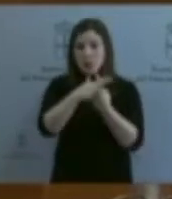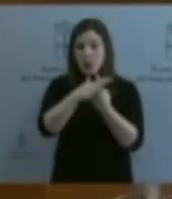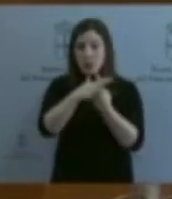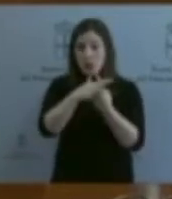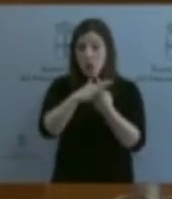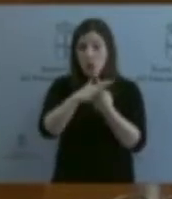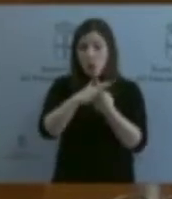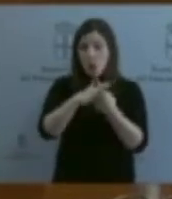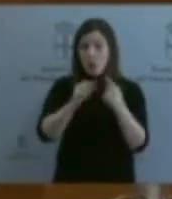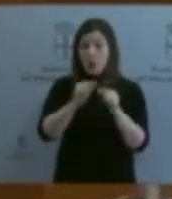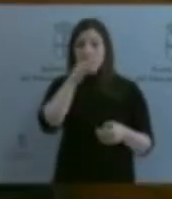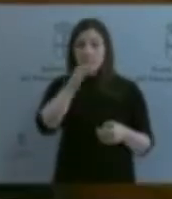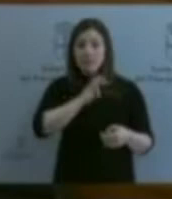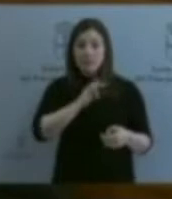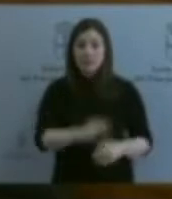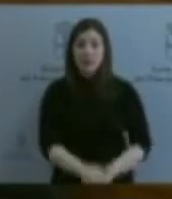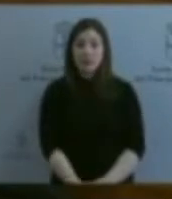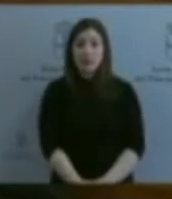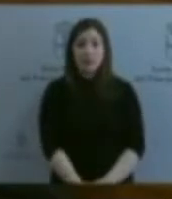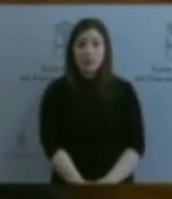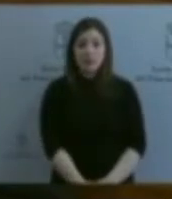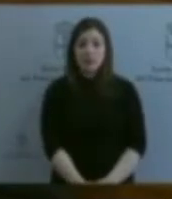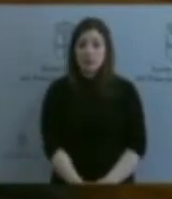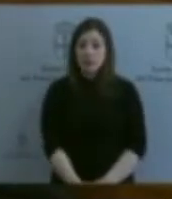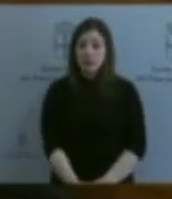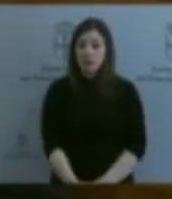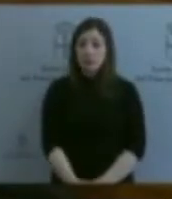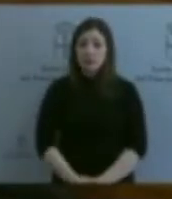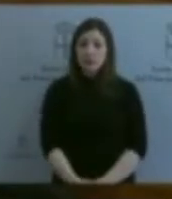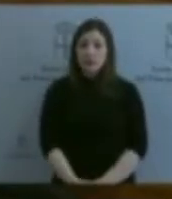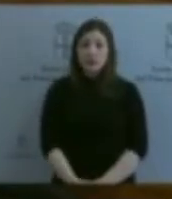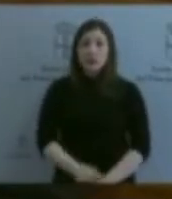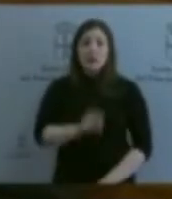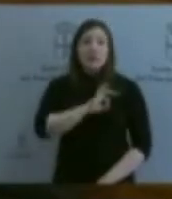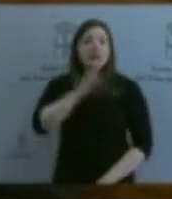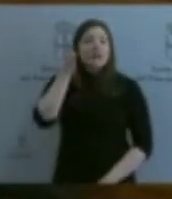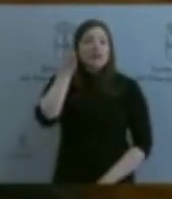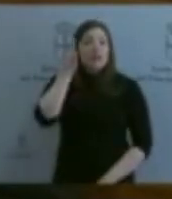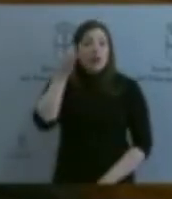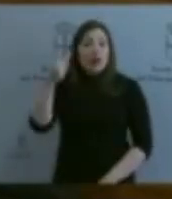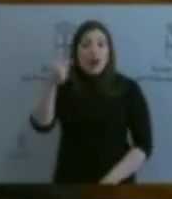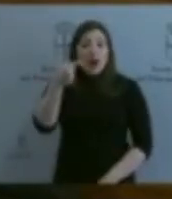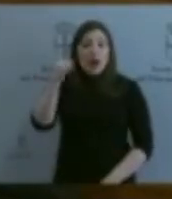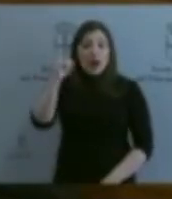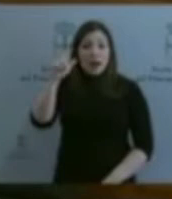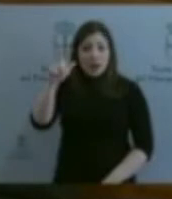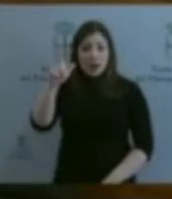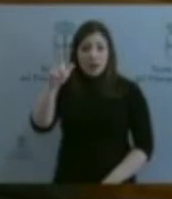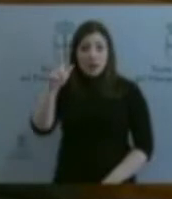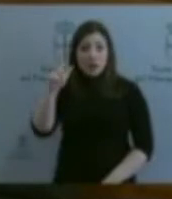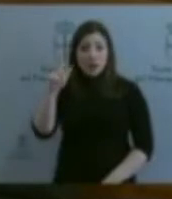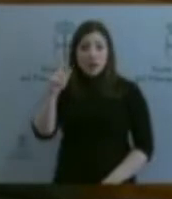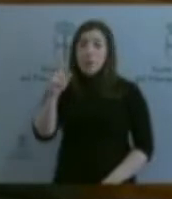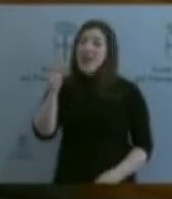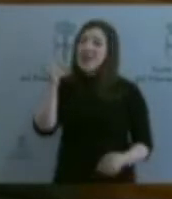y garantizar su futuro? Señora Gil, estamos ante, fíjese, un desafío más complejo que el que veníamos. Antes de